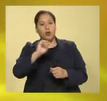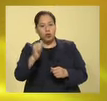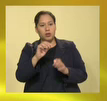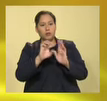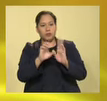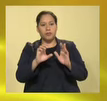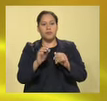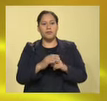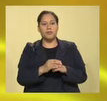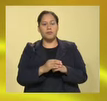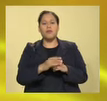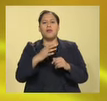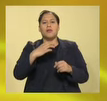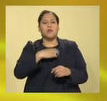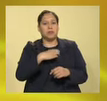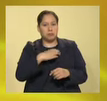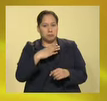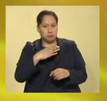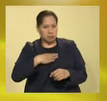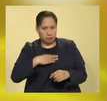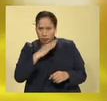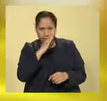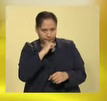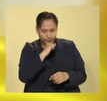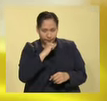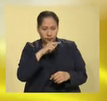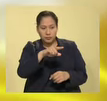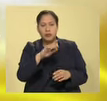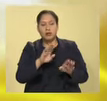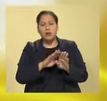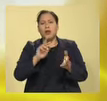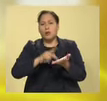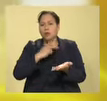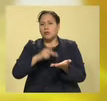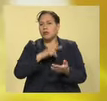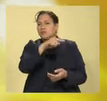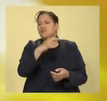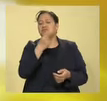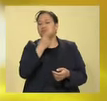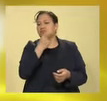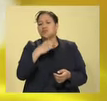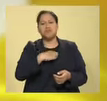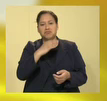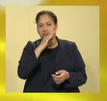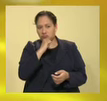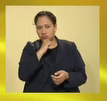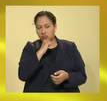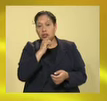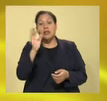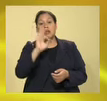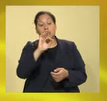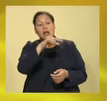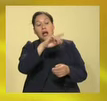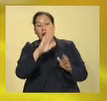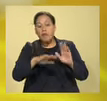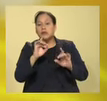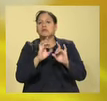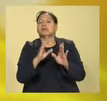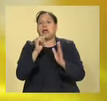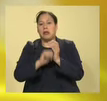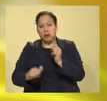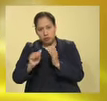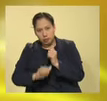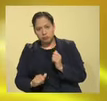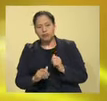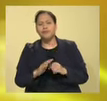ejemplo, estreñimiento. En la mayor parte de las ocasiones es el estreñimiento, aunque a veces puede haber diarrea. Y entonces